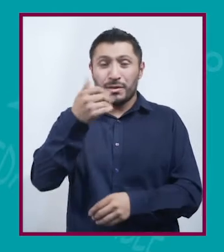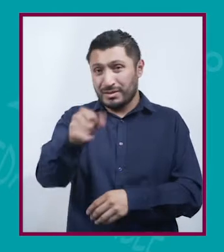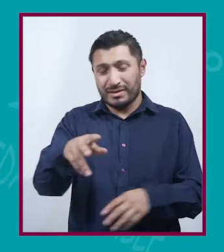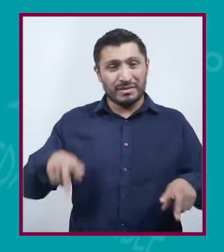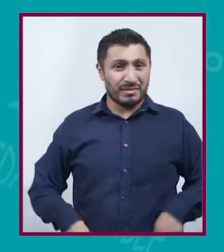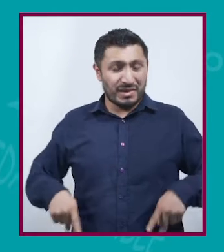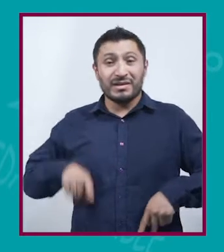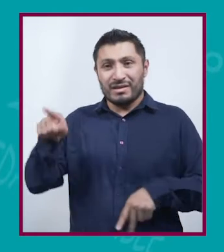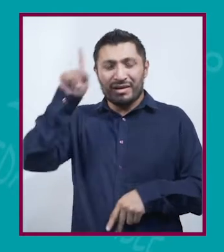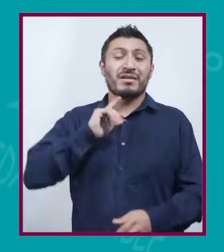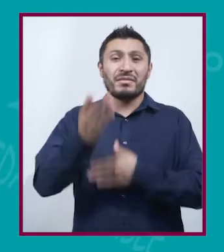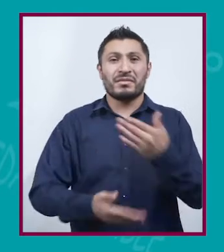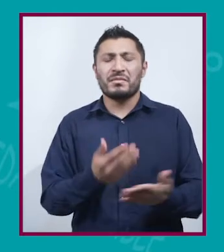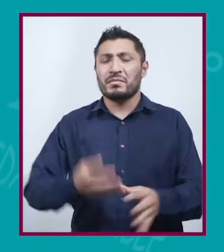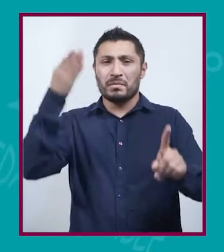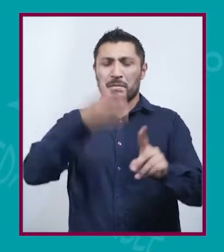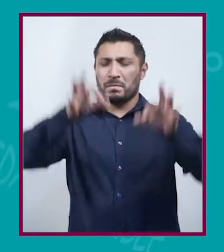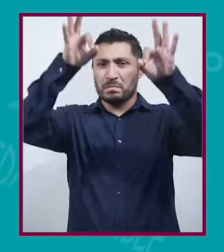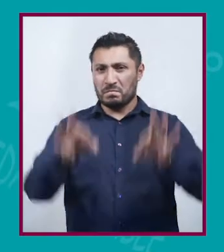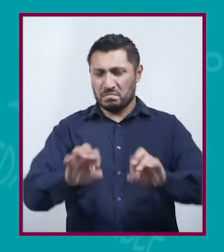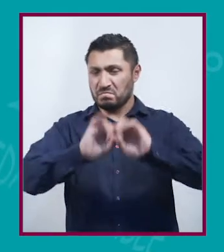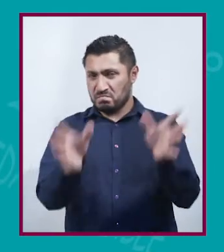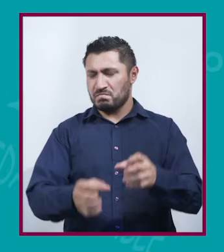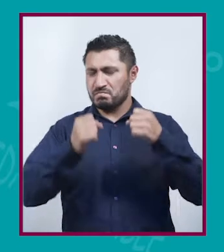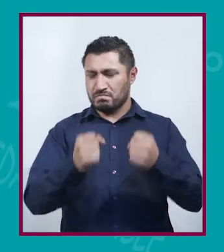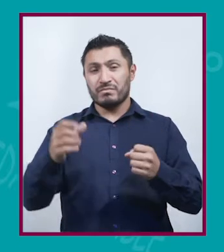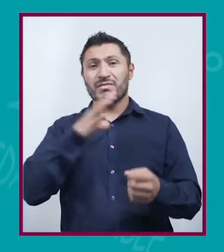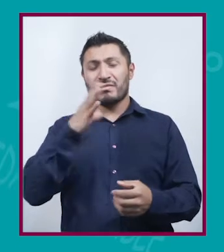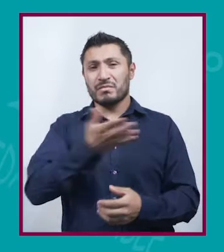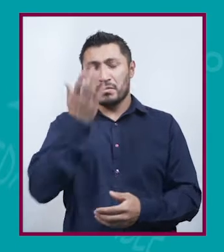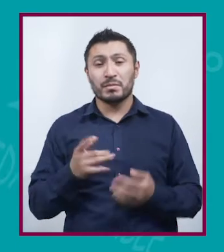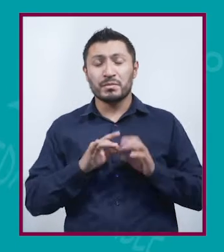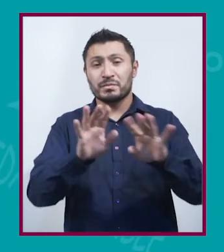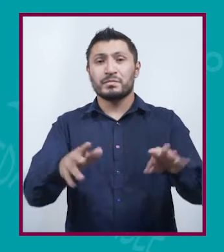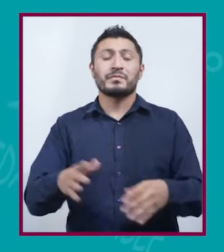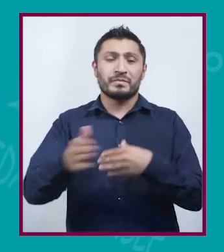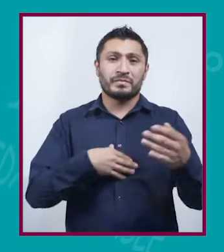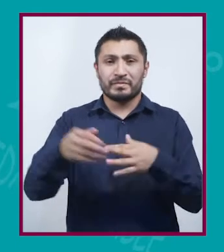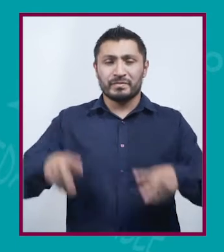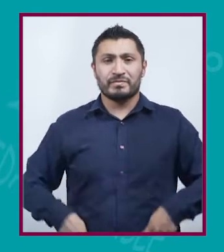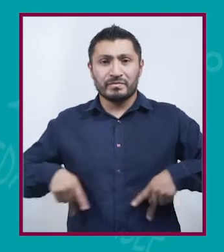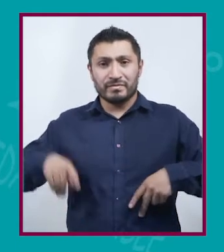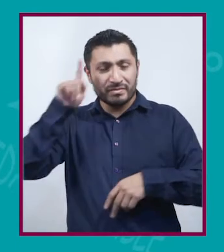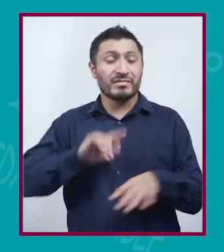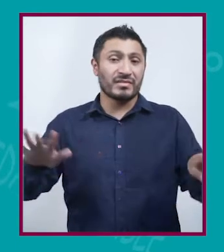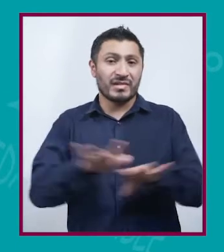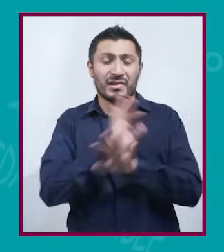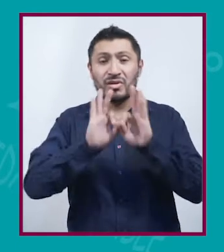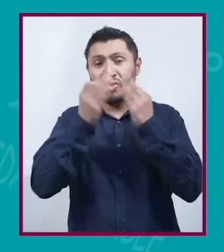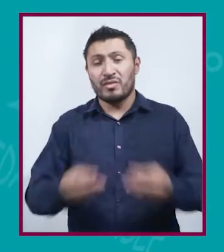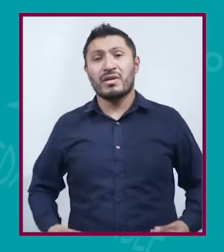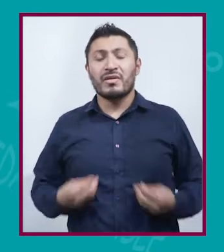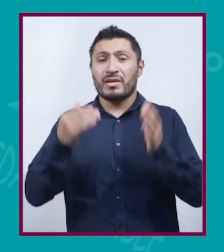pantalones. Esta dama de fuertes ideales es quien popularizó la moda del pantalón femenino y cambió el estilo de